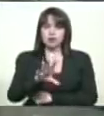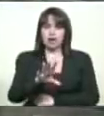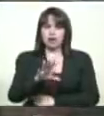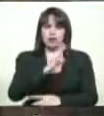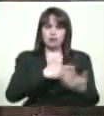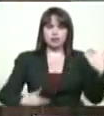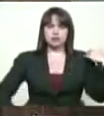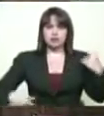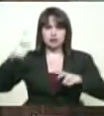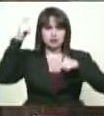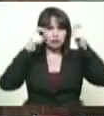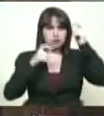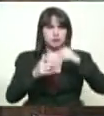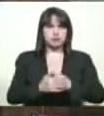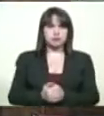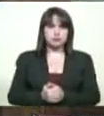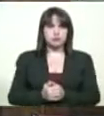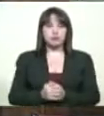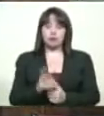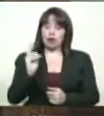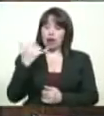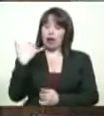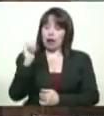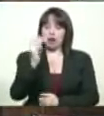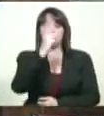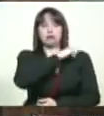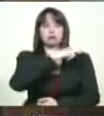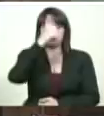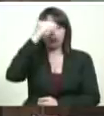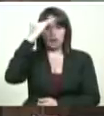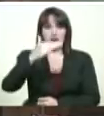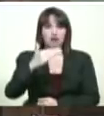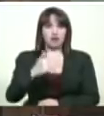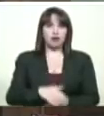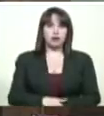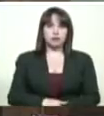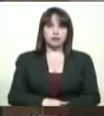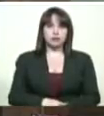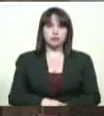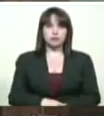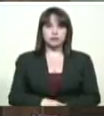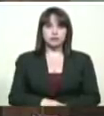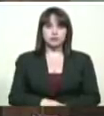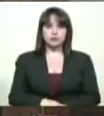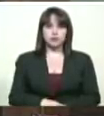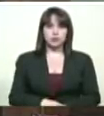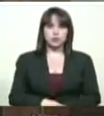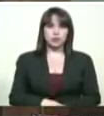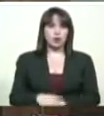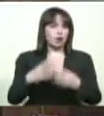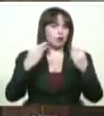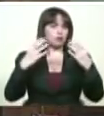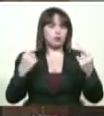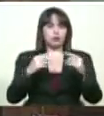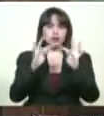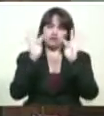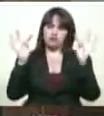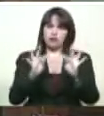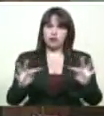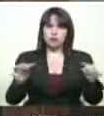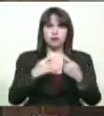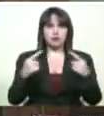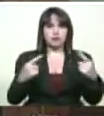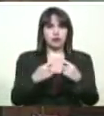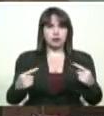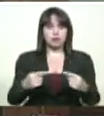del jefe ahí está el jefe y hoy por hoy mil forma pues yo